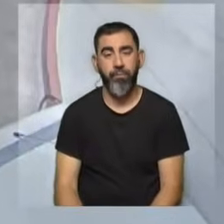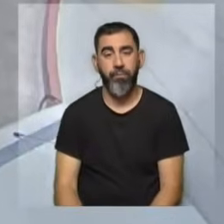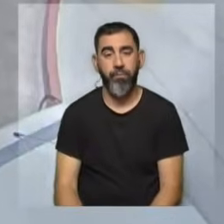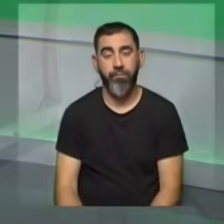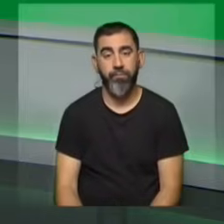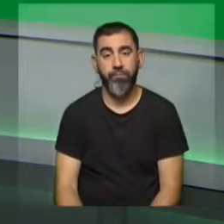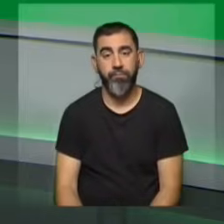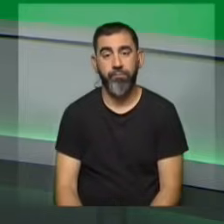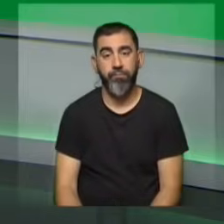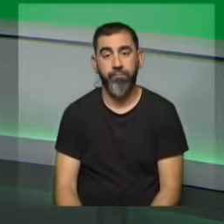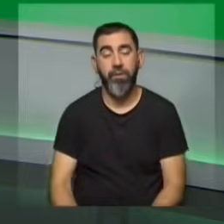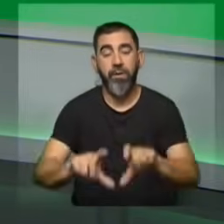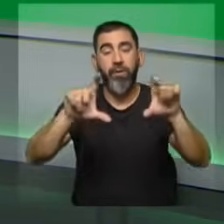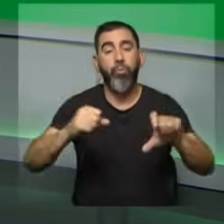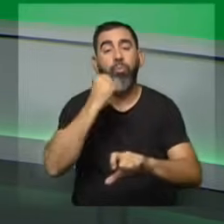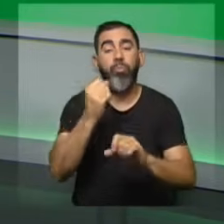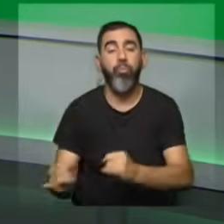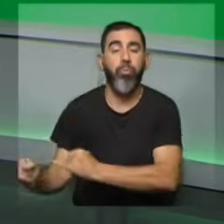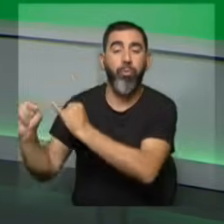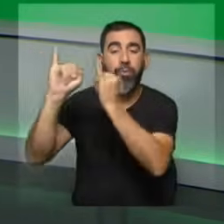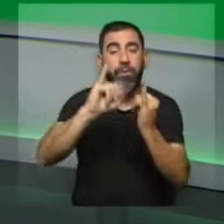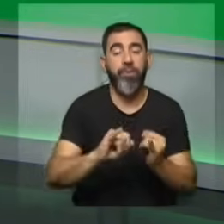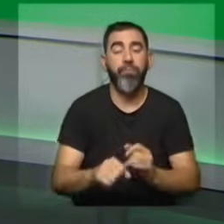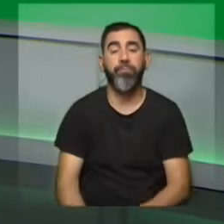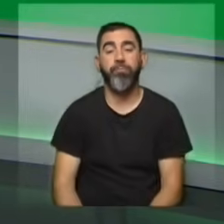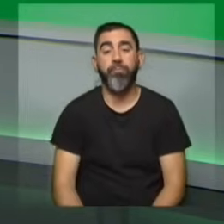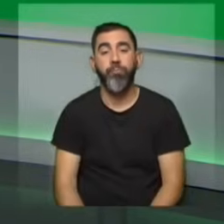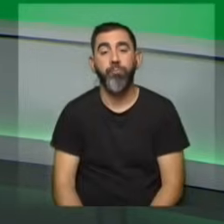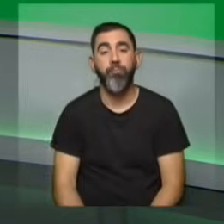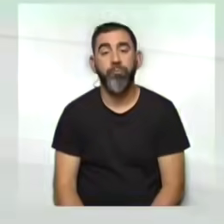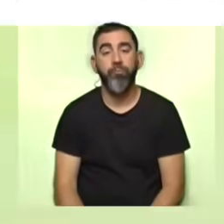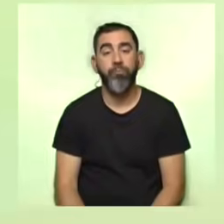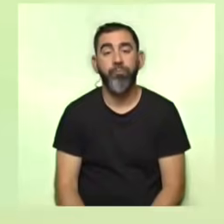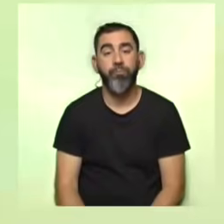tarde vemos otros títulos que se están desarrollando a esta